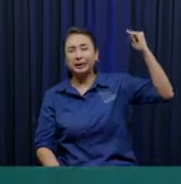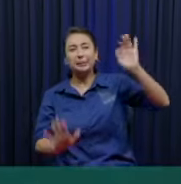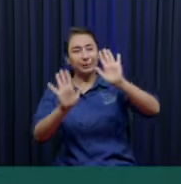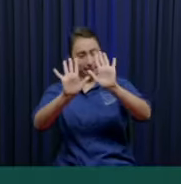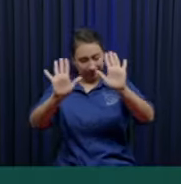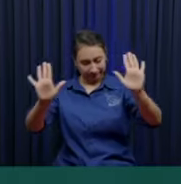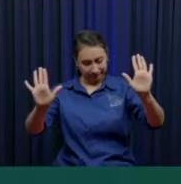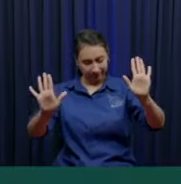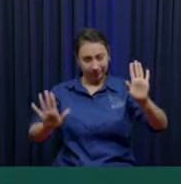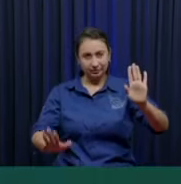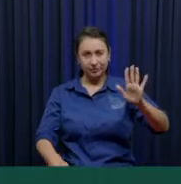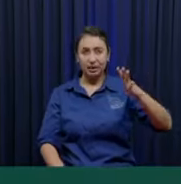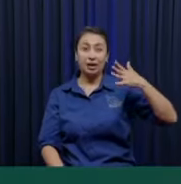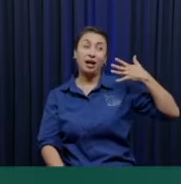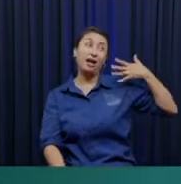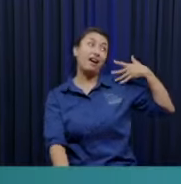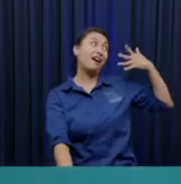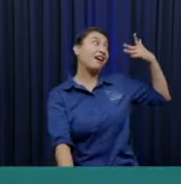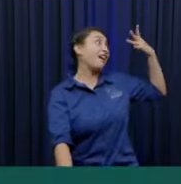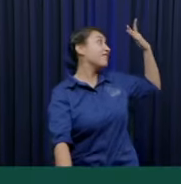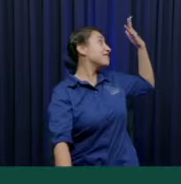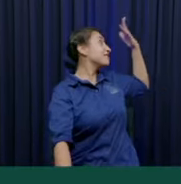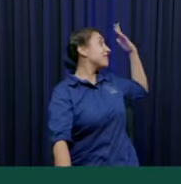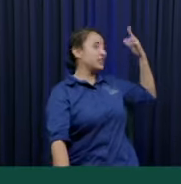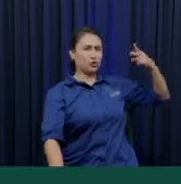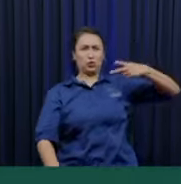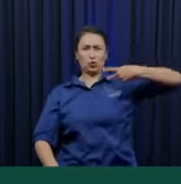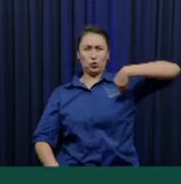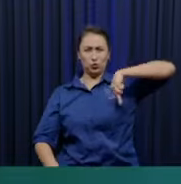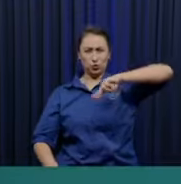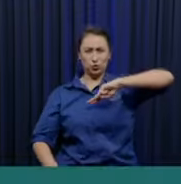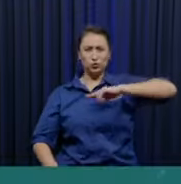Nosotros cantábamos un himno hace tiempos que usted no lo sabe,